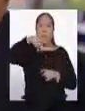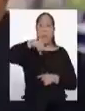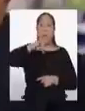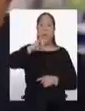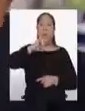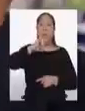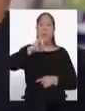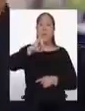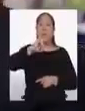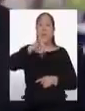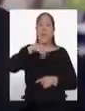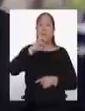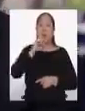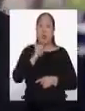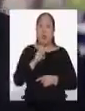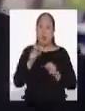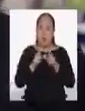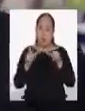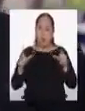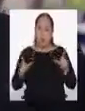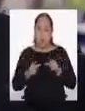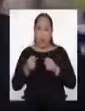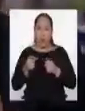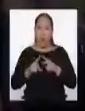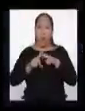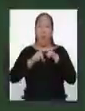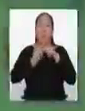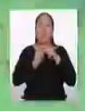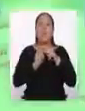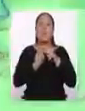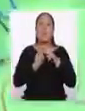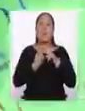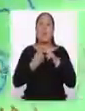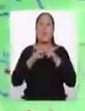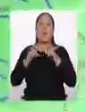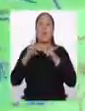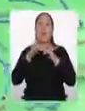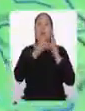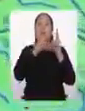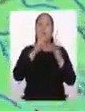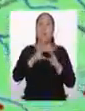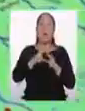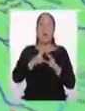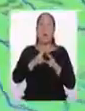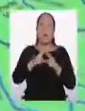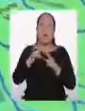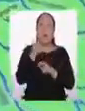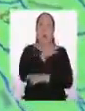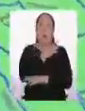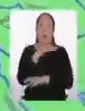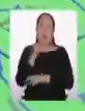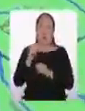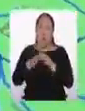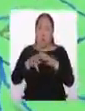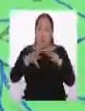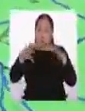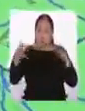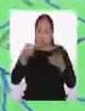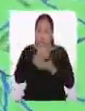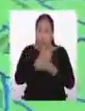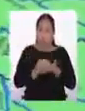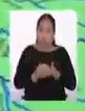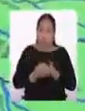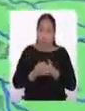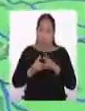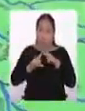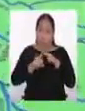Es decir, el lugar donde nace el río Amazonas, toda esa inmensa porción de la selva donde nace el río